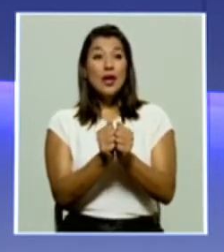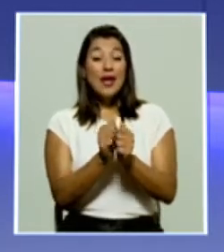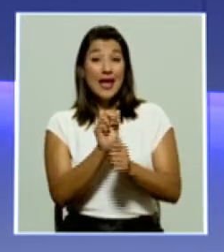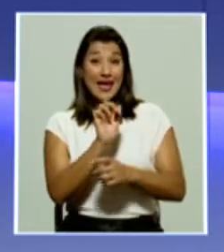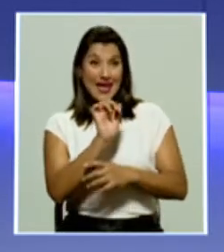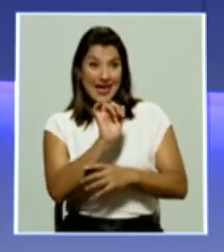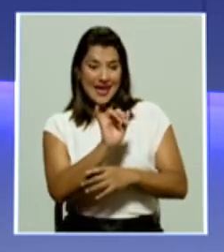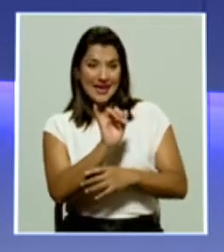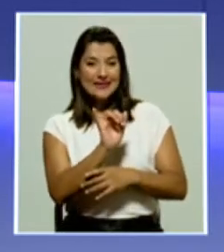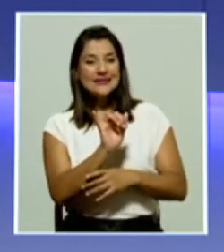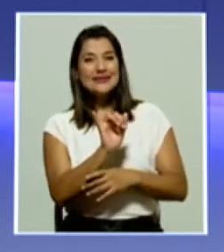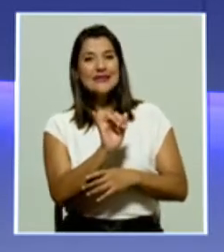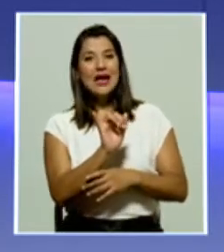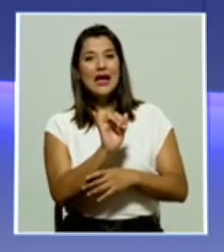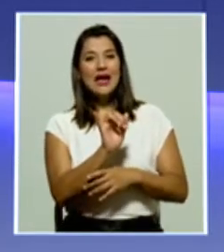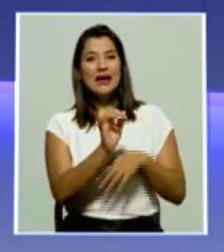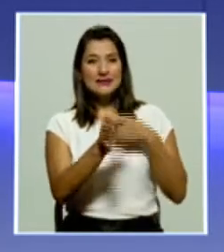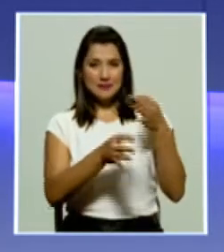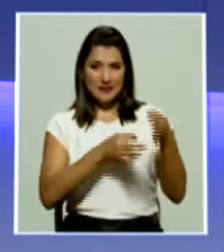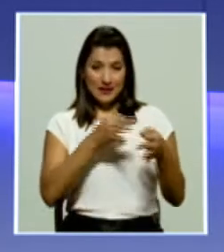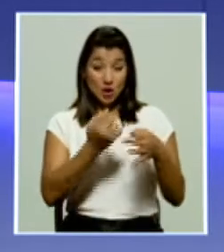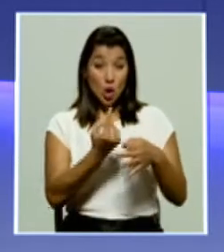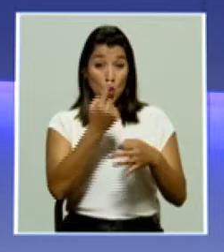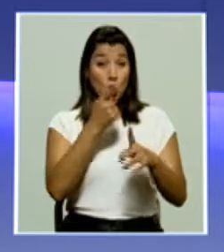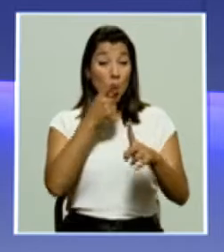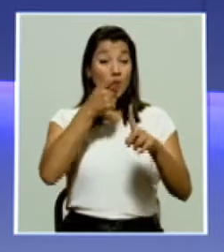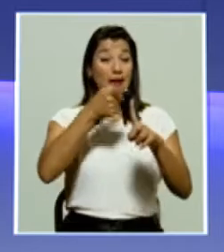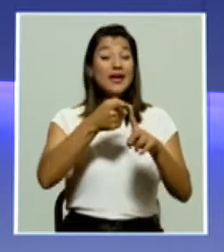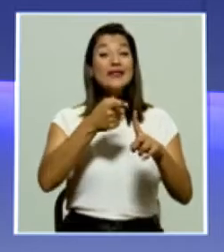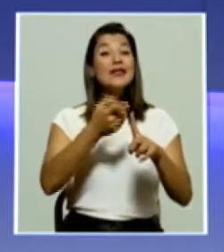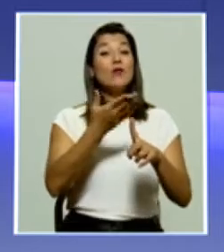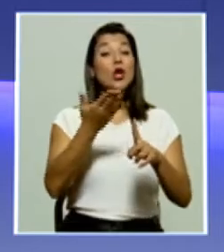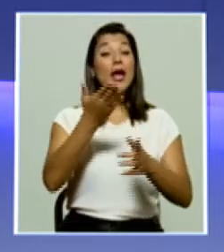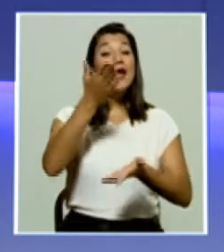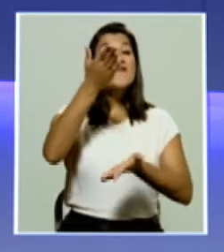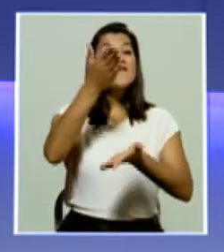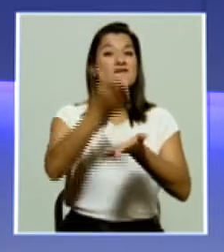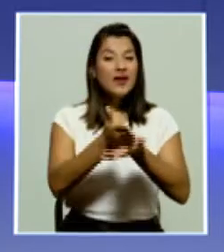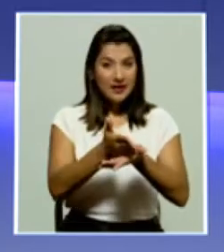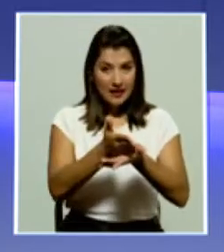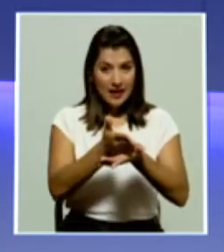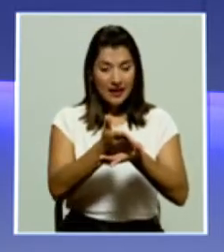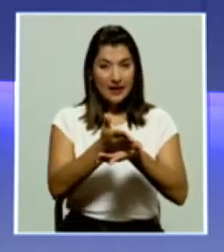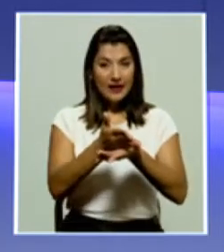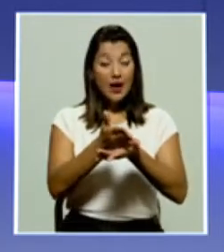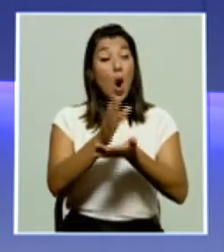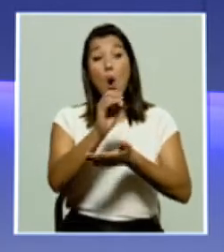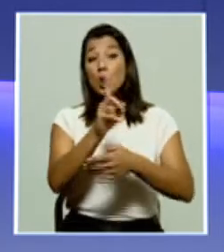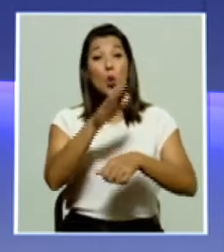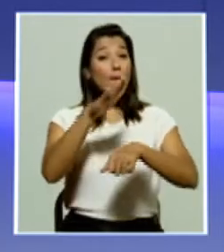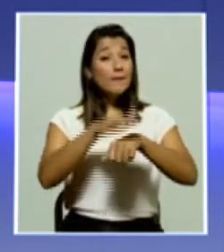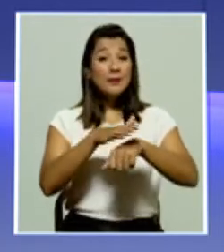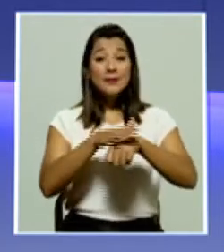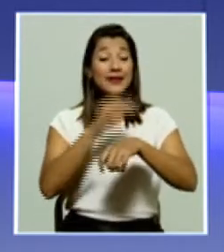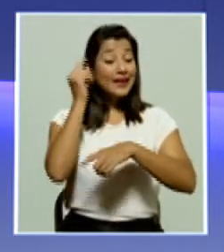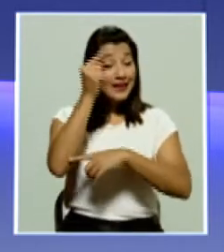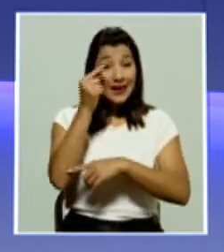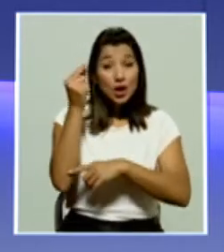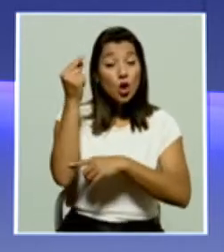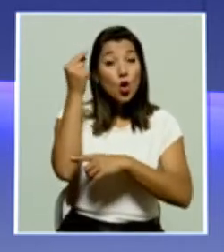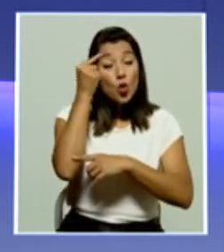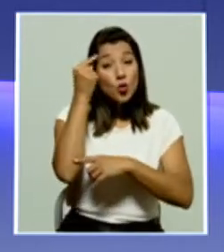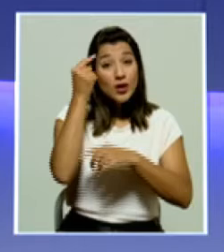premisa de que uno de los objetivos era frenar o disuadir al gobierno de iniciar una